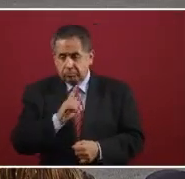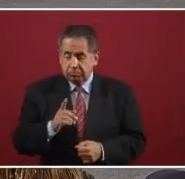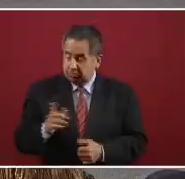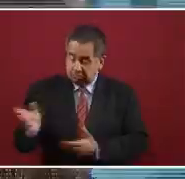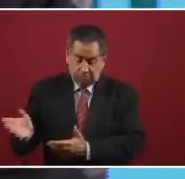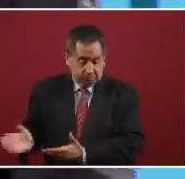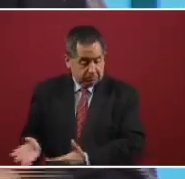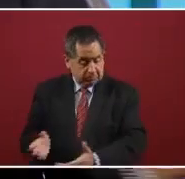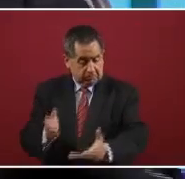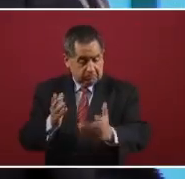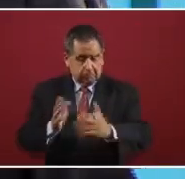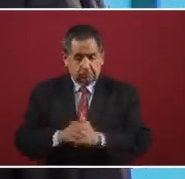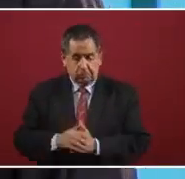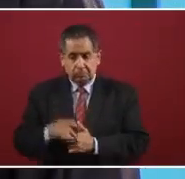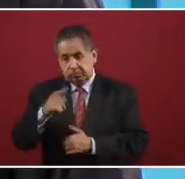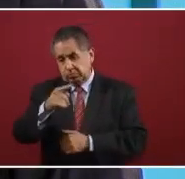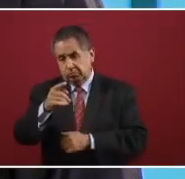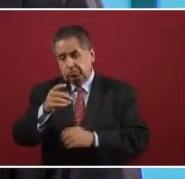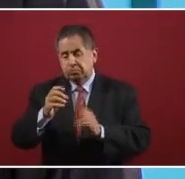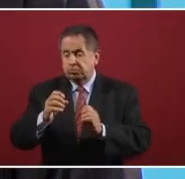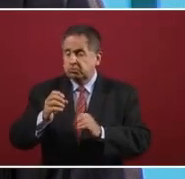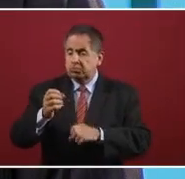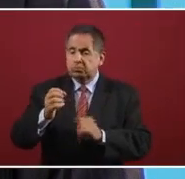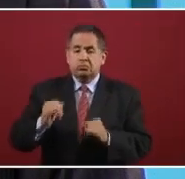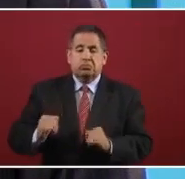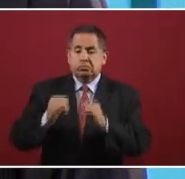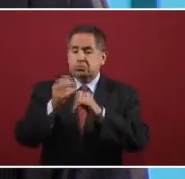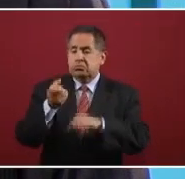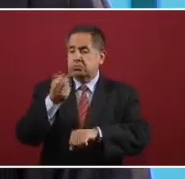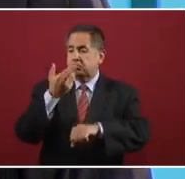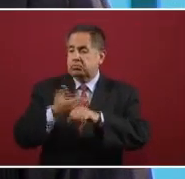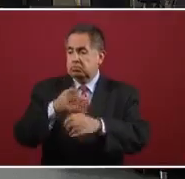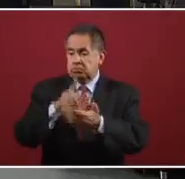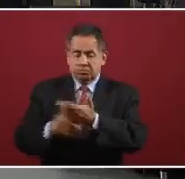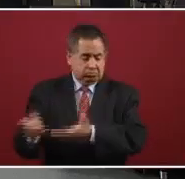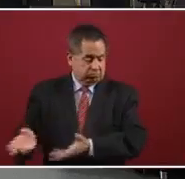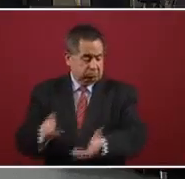justo, que acudan a las instancias correspondientes.